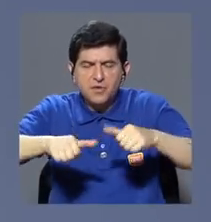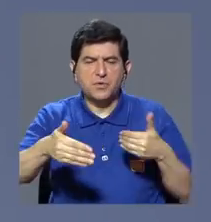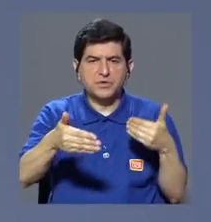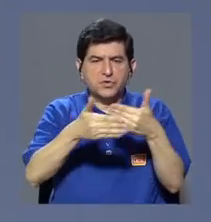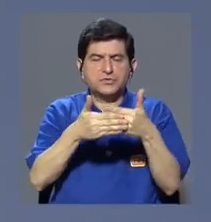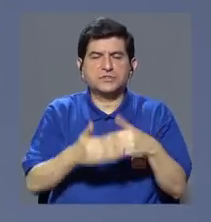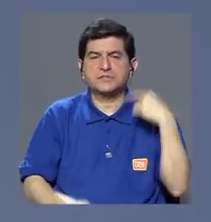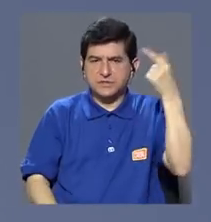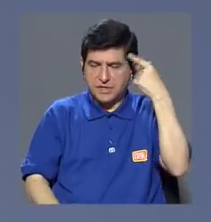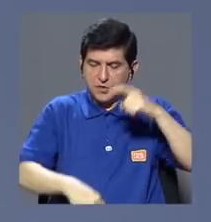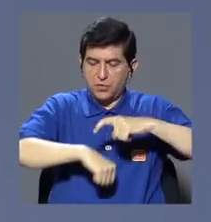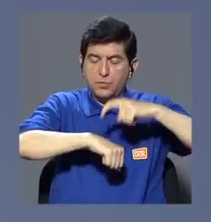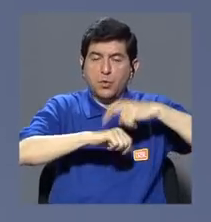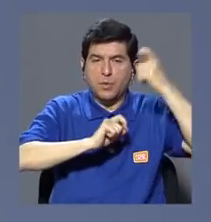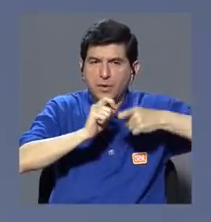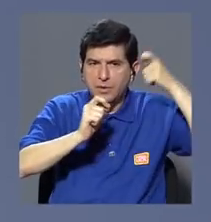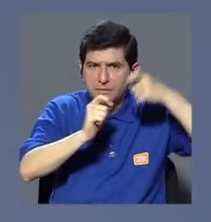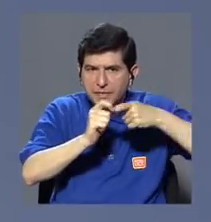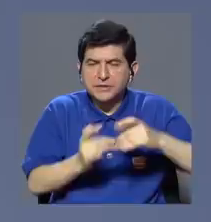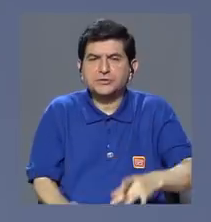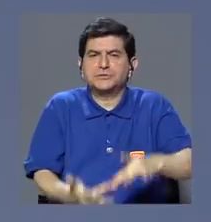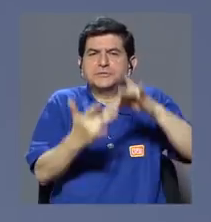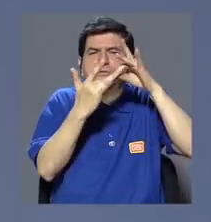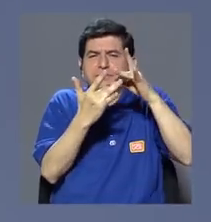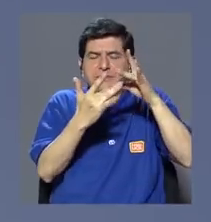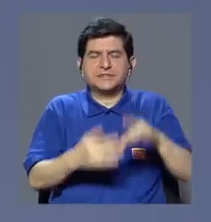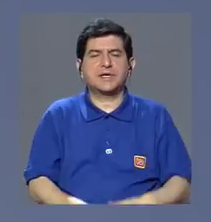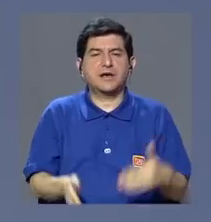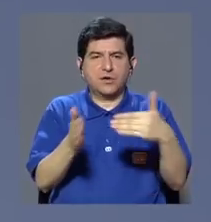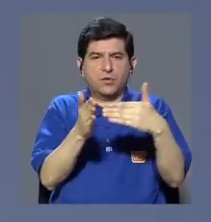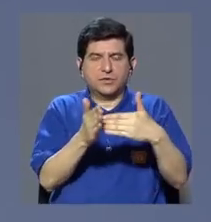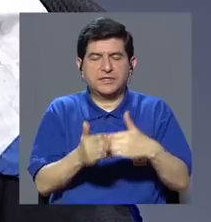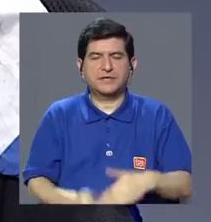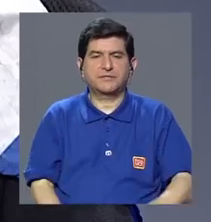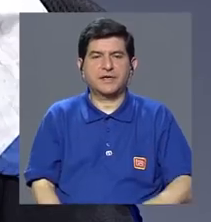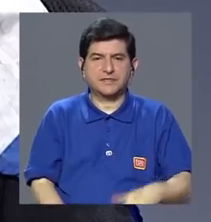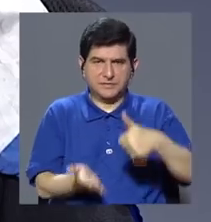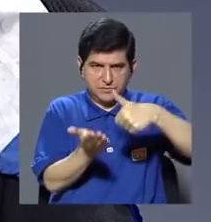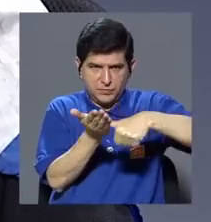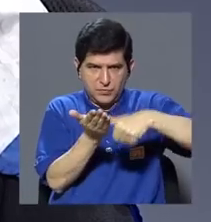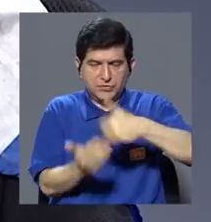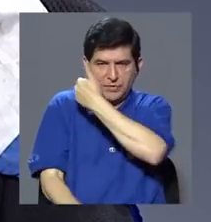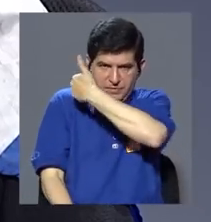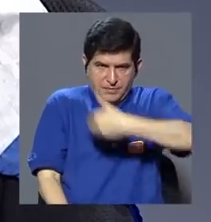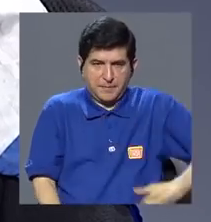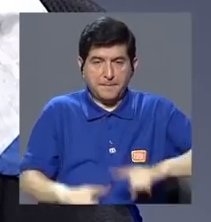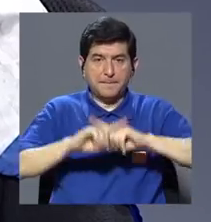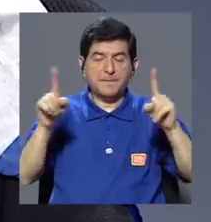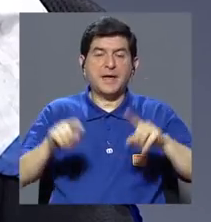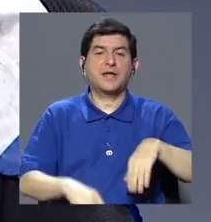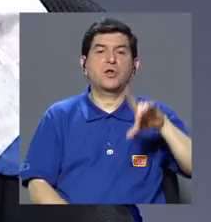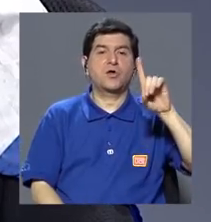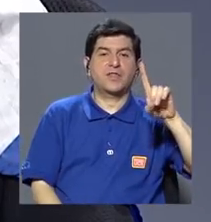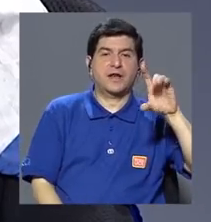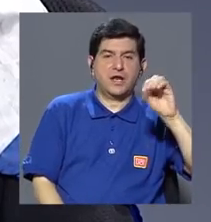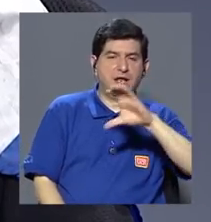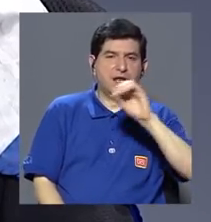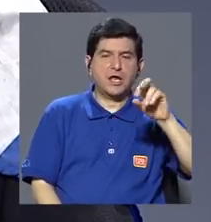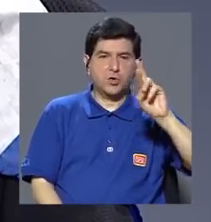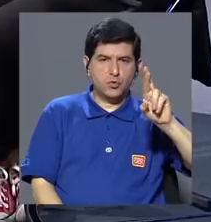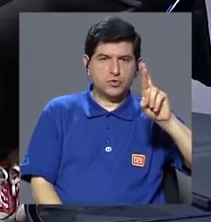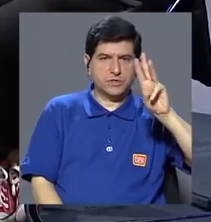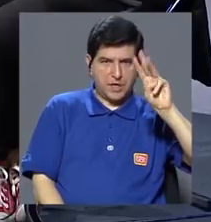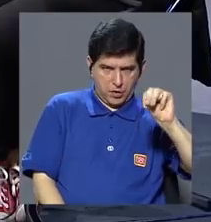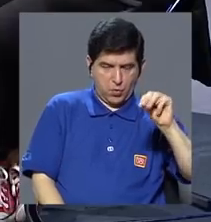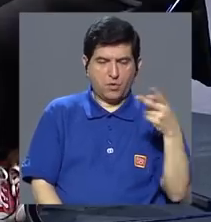gobierno en momentos determinados inclusive sobre todo en la reelección del presidente pero cuando ariel ortega y específicamente con rosario en estos